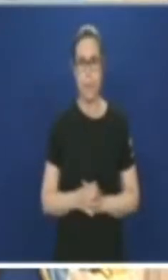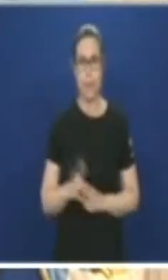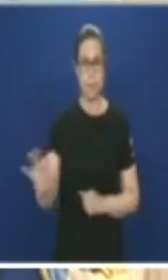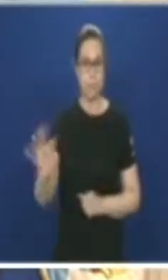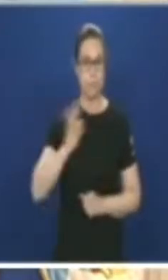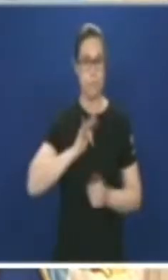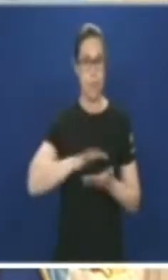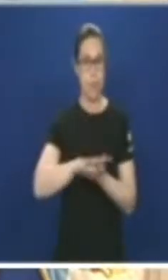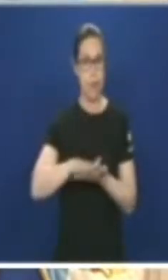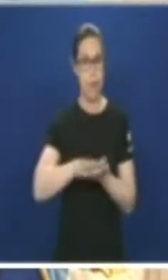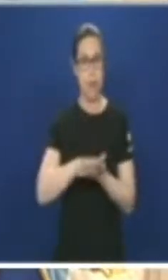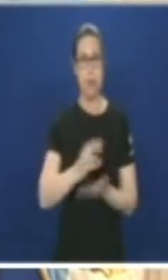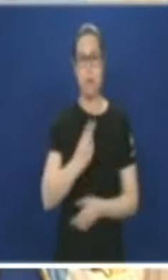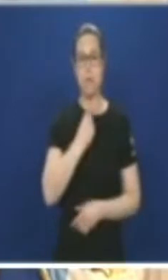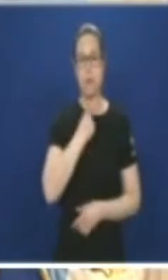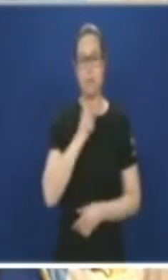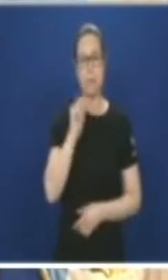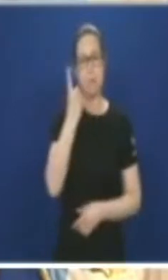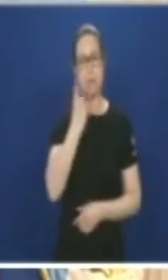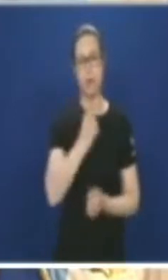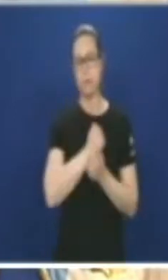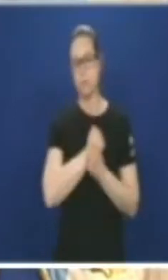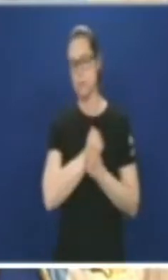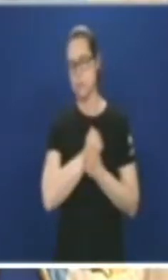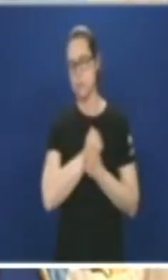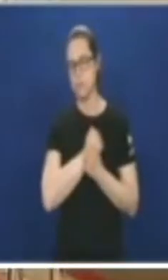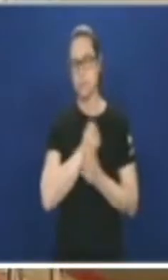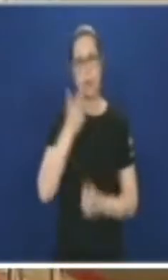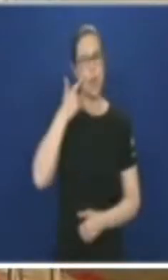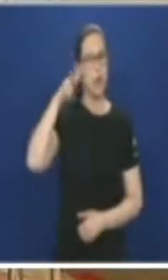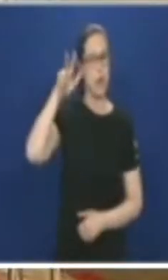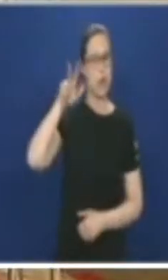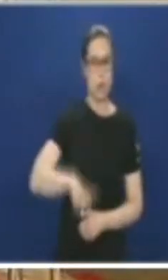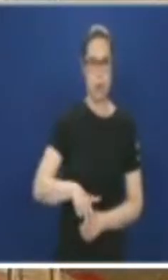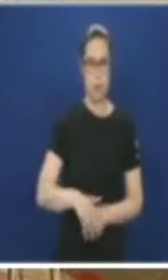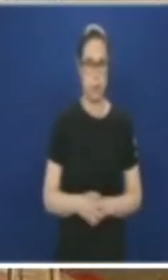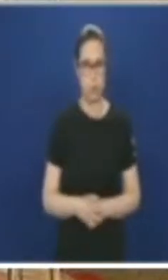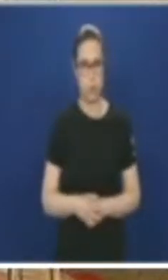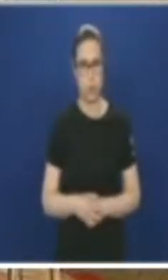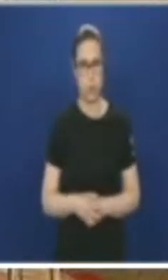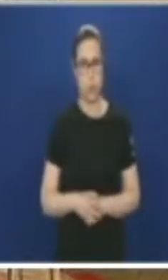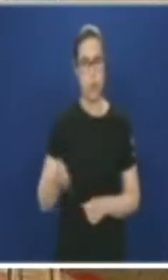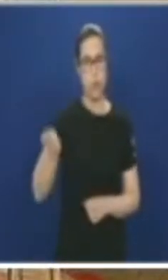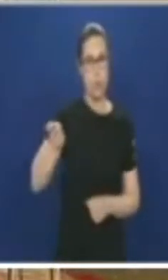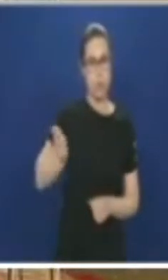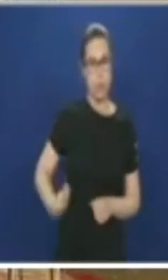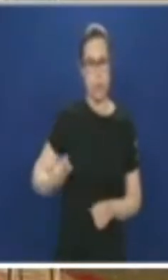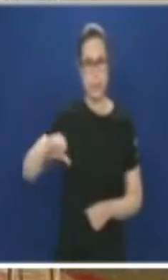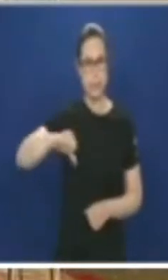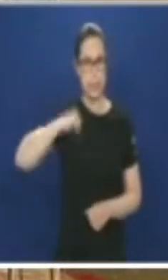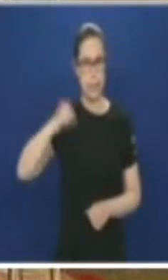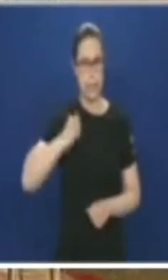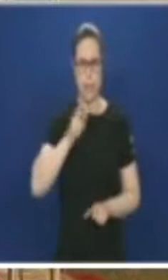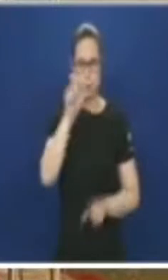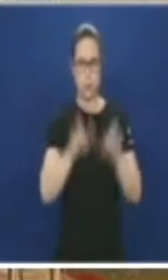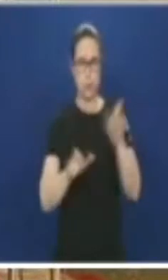palabras sexan de afecto e recoñecemento para todos os profesionais sanitarios e non sanitarios